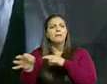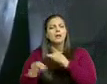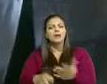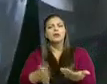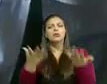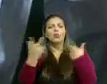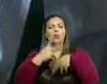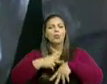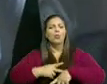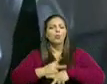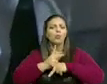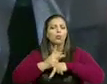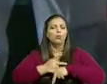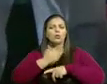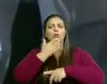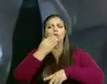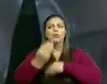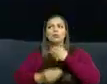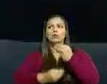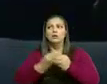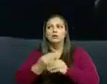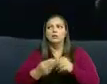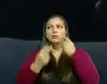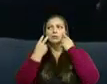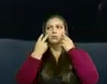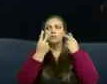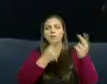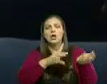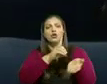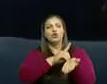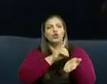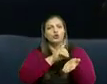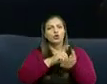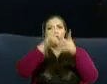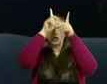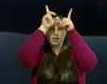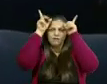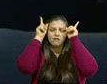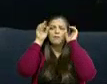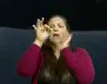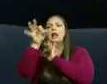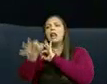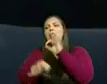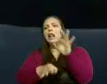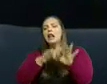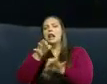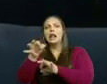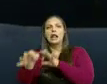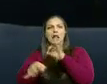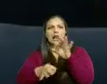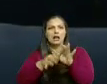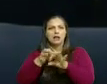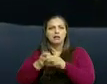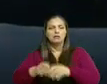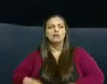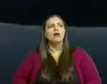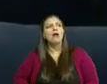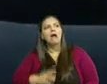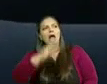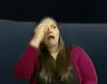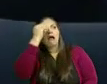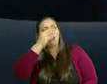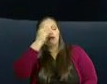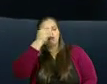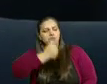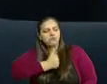de estos puntos donde están ubicados nuestros médicos, enfermeras, y ellos están entregando la información a la población para que conozcan,